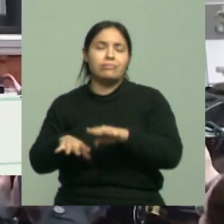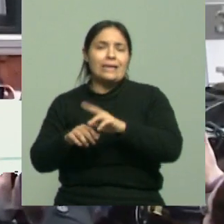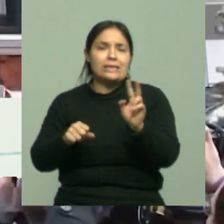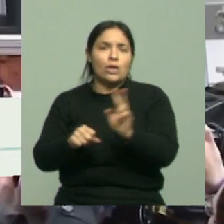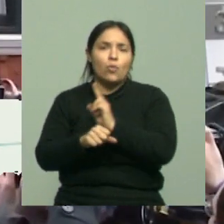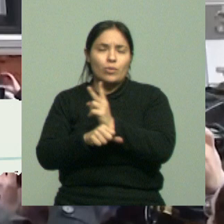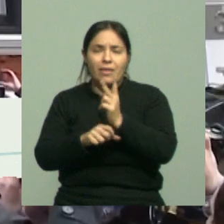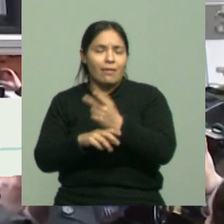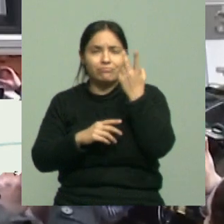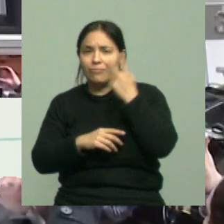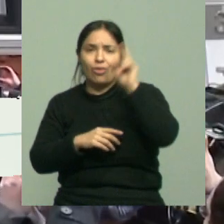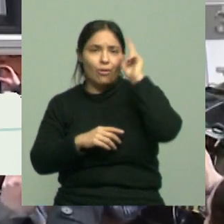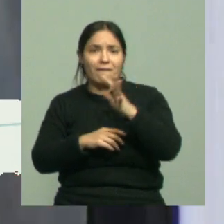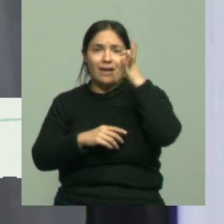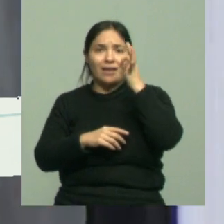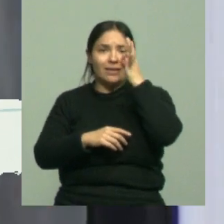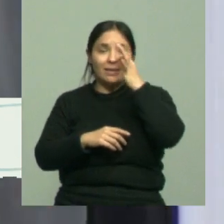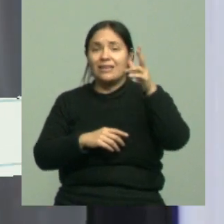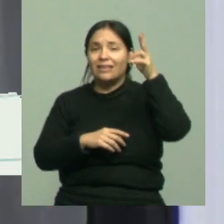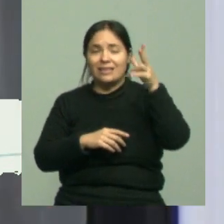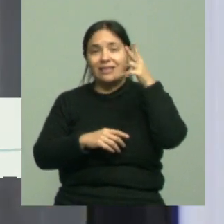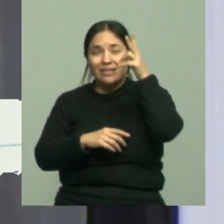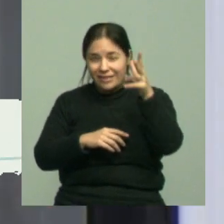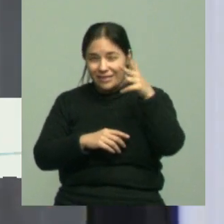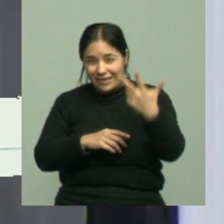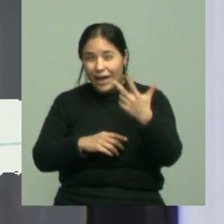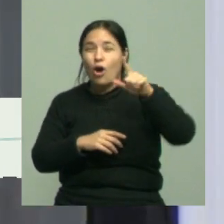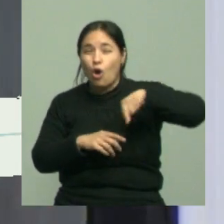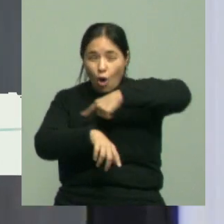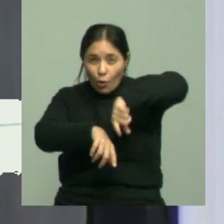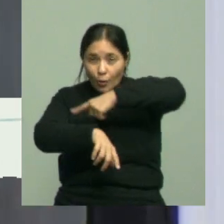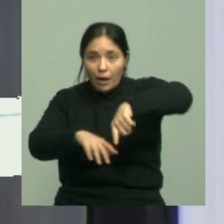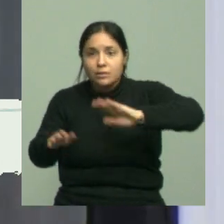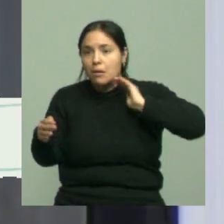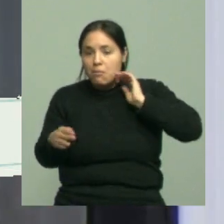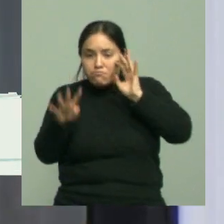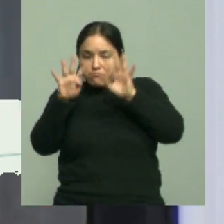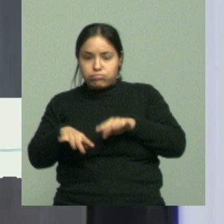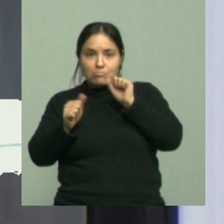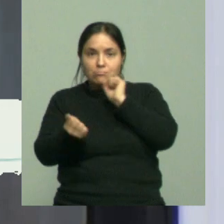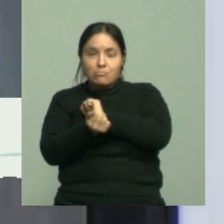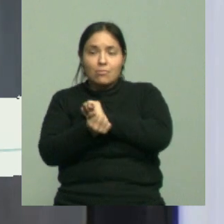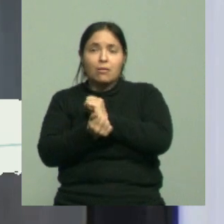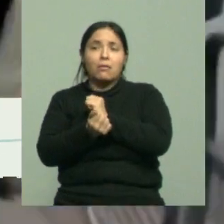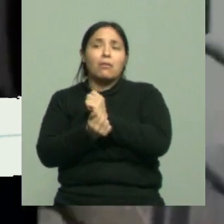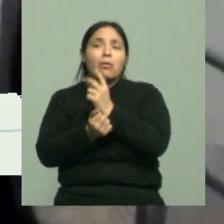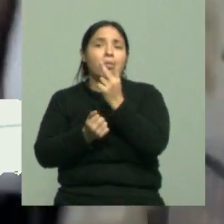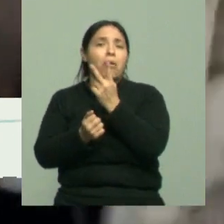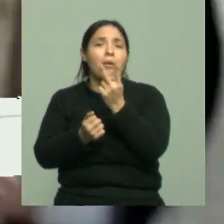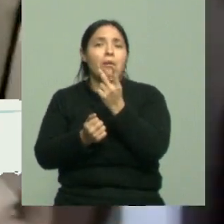seguridad, alrededor de 23 horas al día en una cárcel de 3x2 y una hora al aire libre, complejo. La verdad